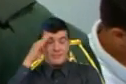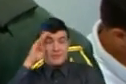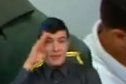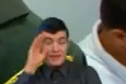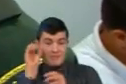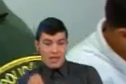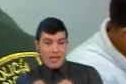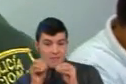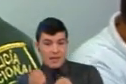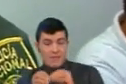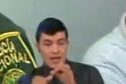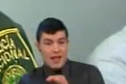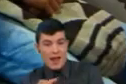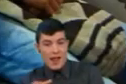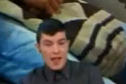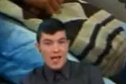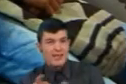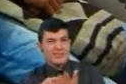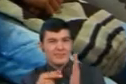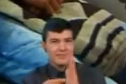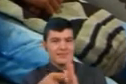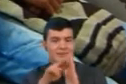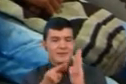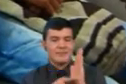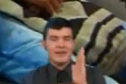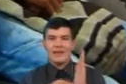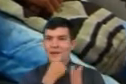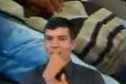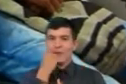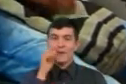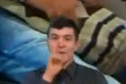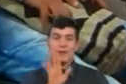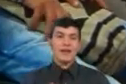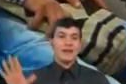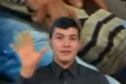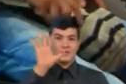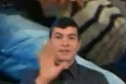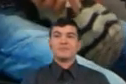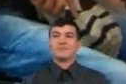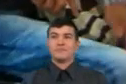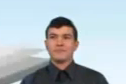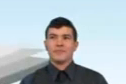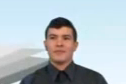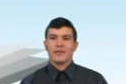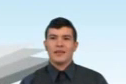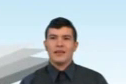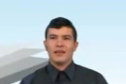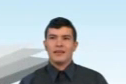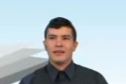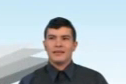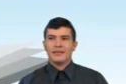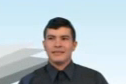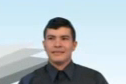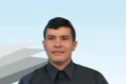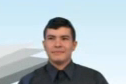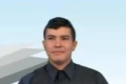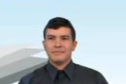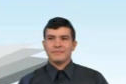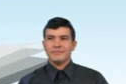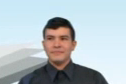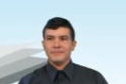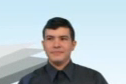gran aplicabilidad al código, con el fin de que ellos conozcan primero las responsabilidades que tienen como autoridades de